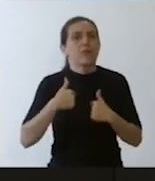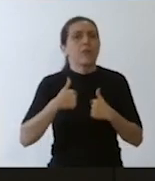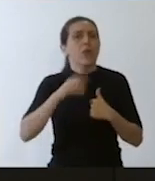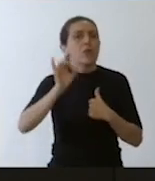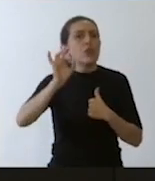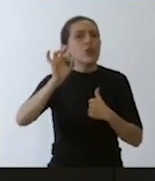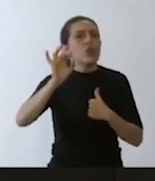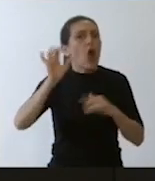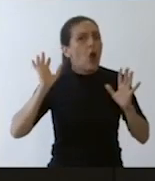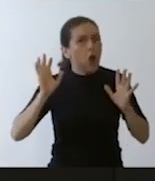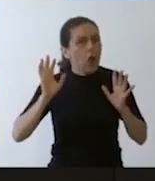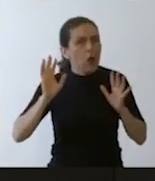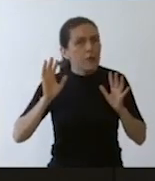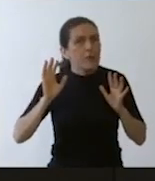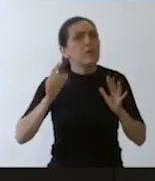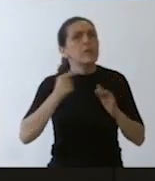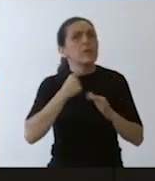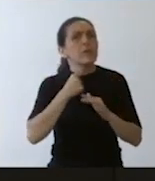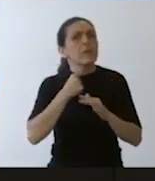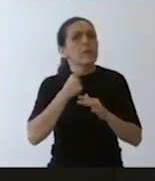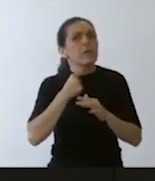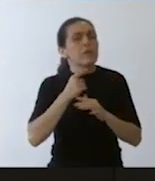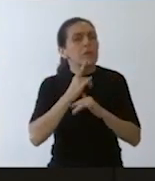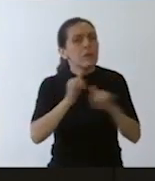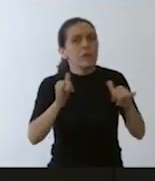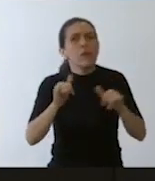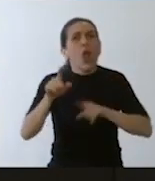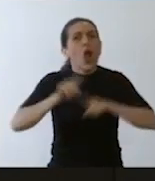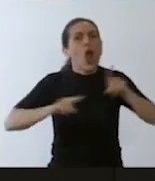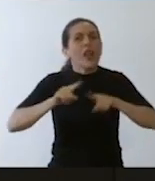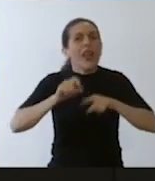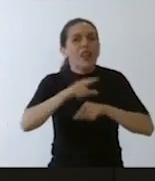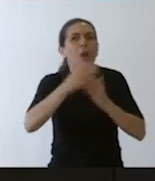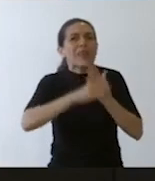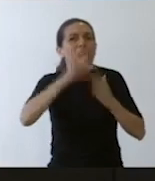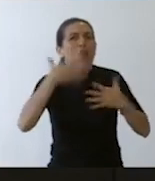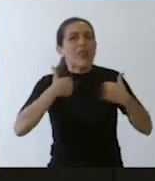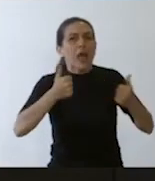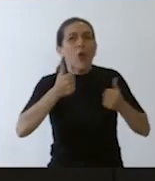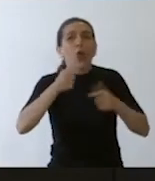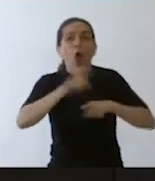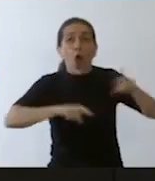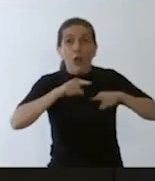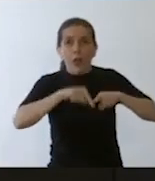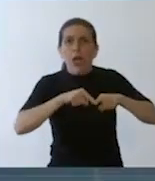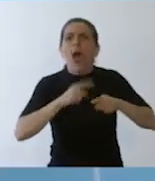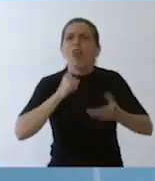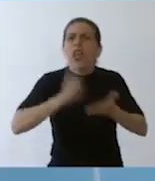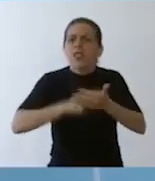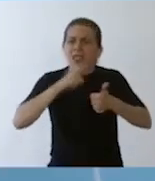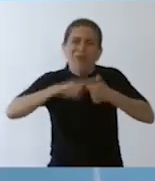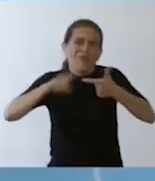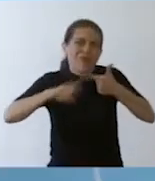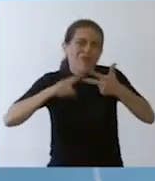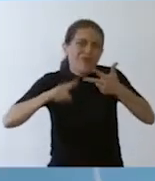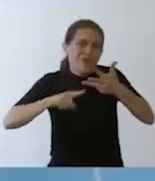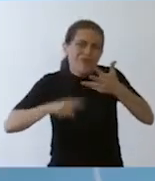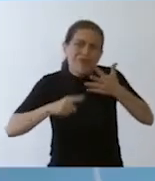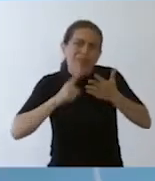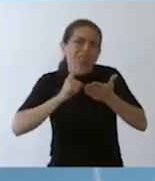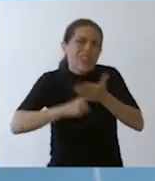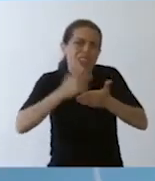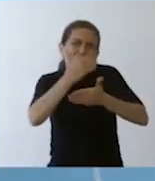simplemente agregar que obviamente bajo la coordinación del Ministerio de Salud estamos implementando todas las medidas necesarias en todos